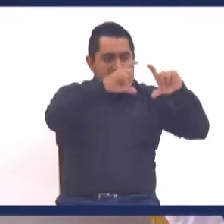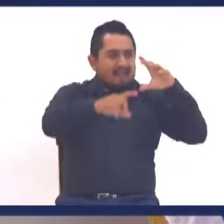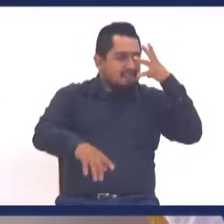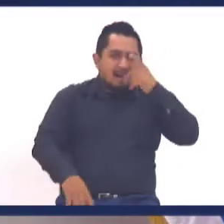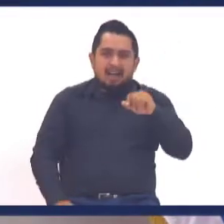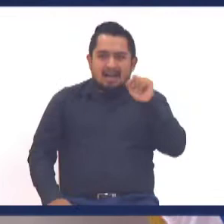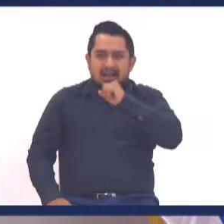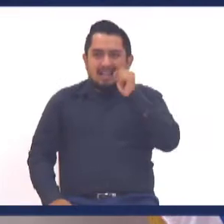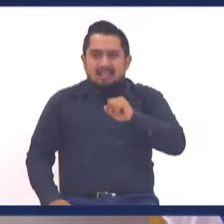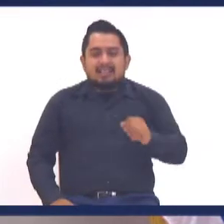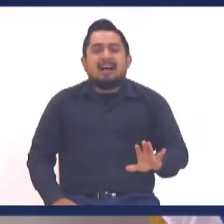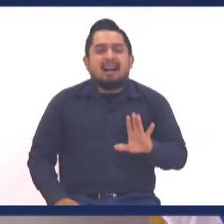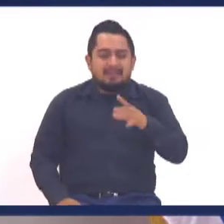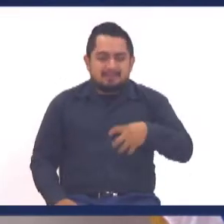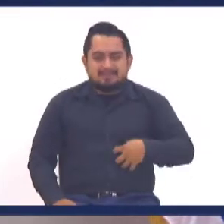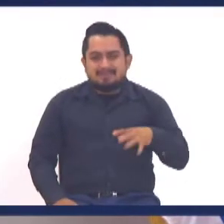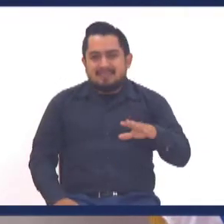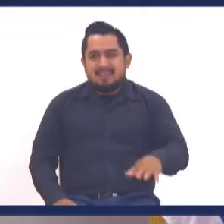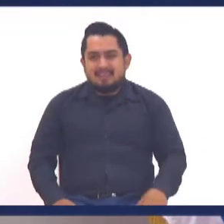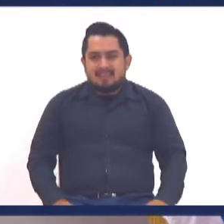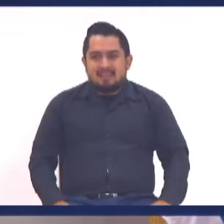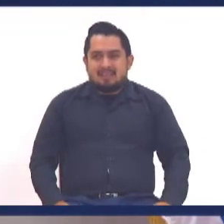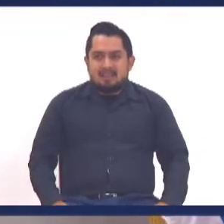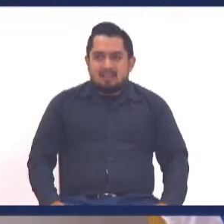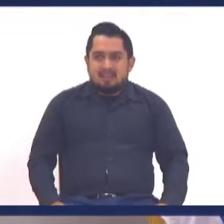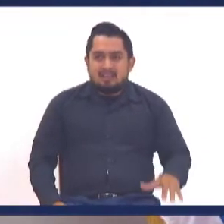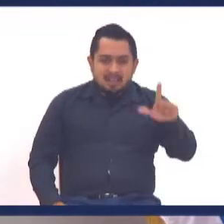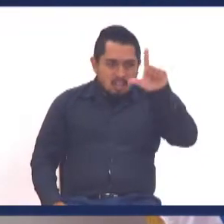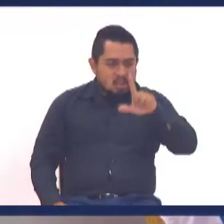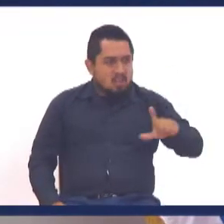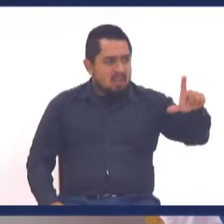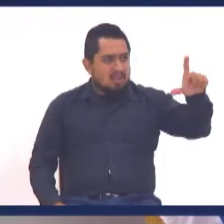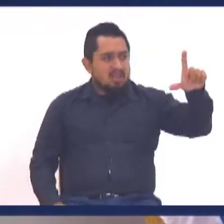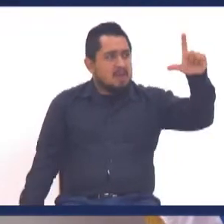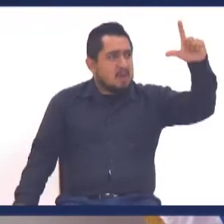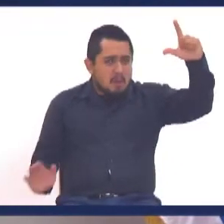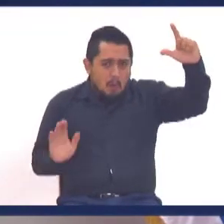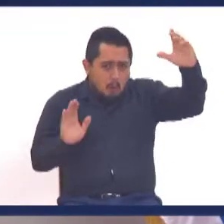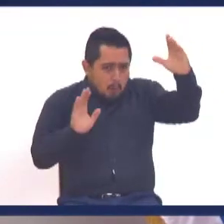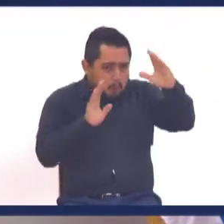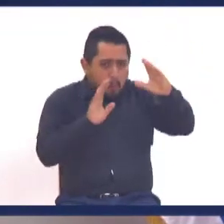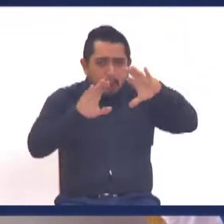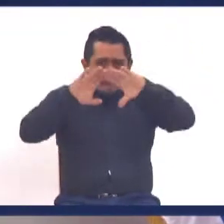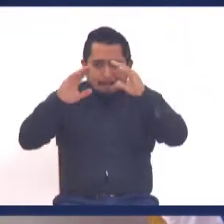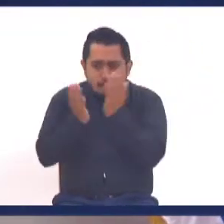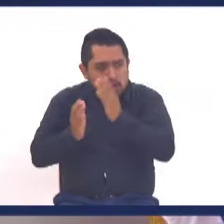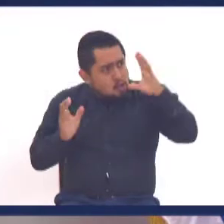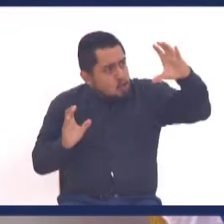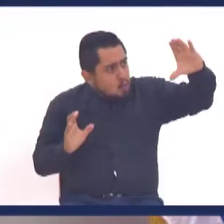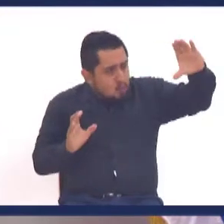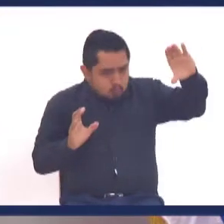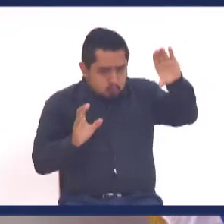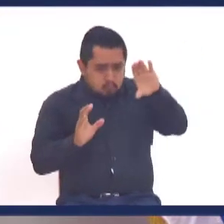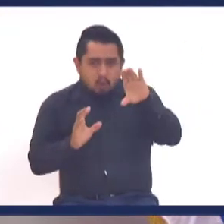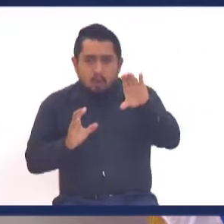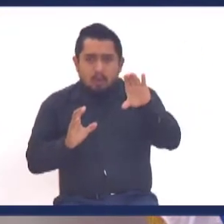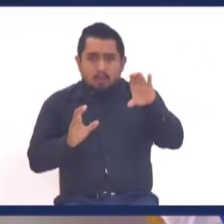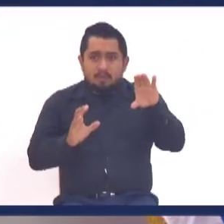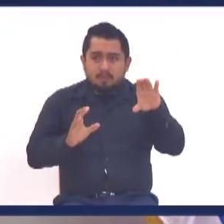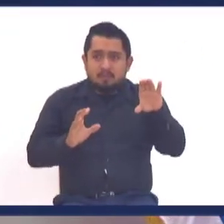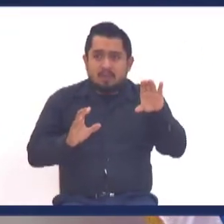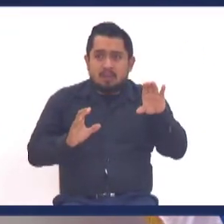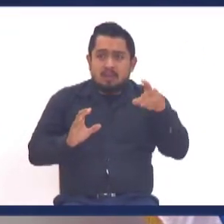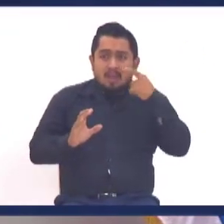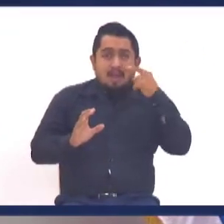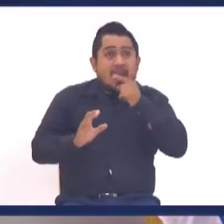pelota sobre san salvador - no dice sí pero estaba la luna lo más cerca de la tierra y los que conocen de especial